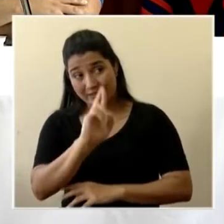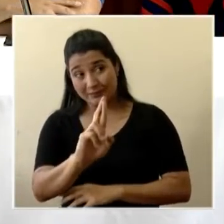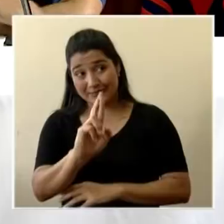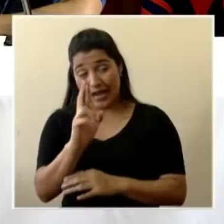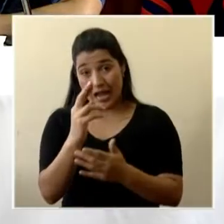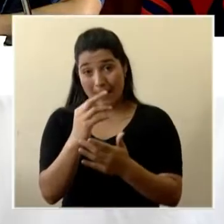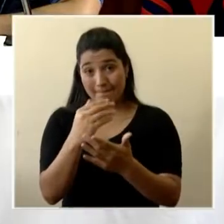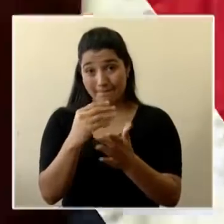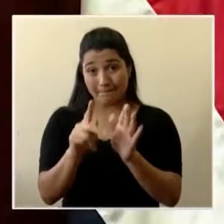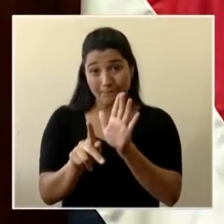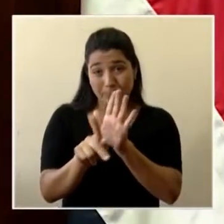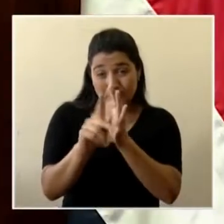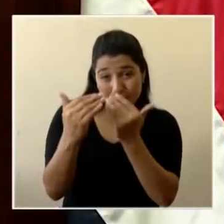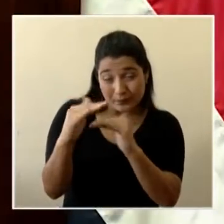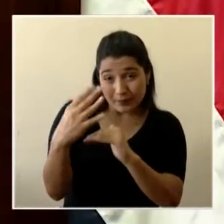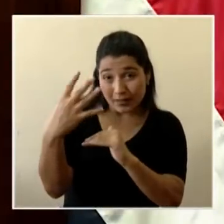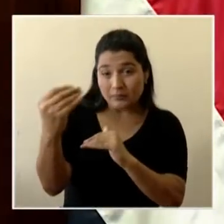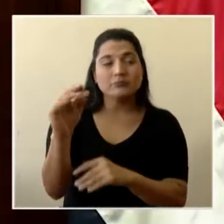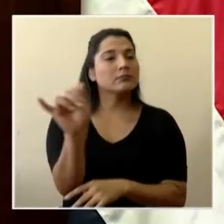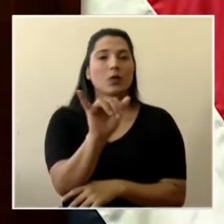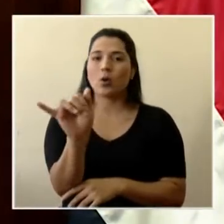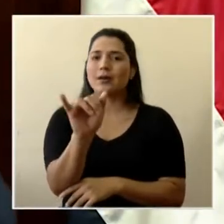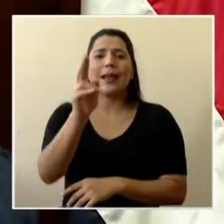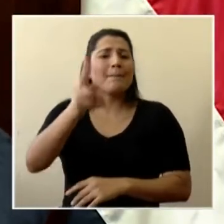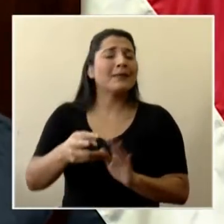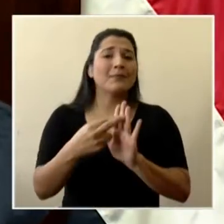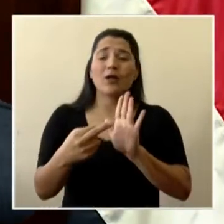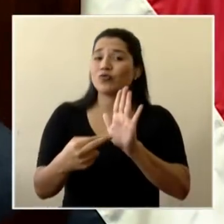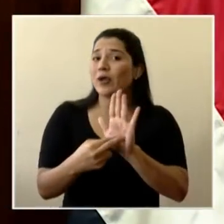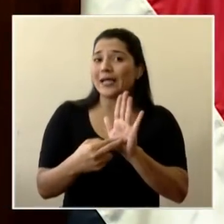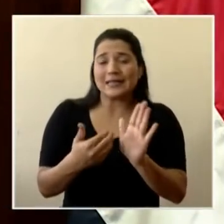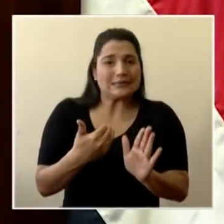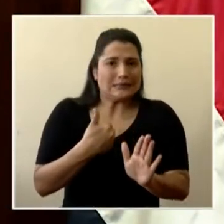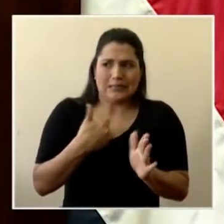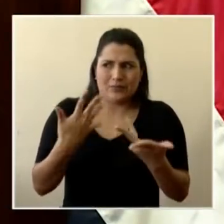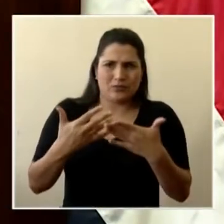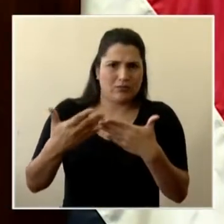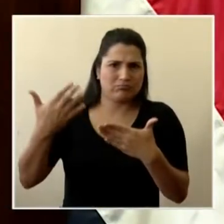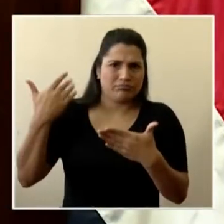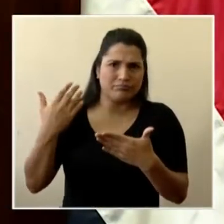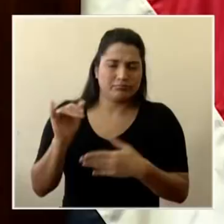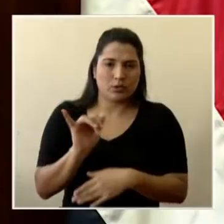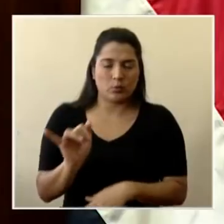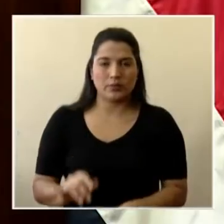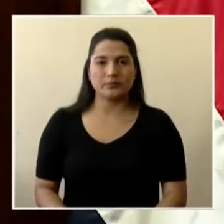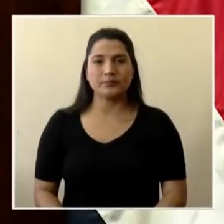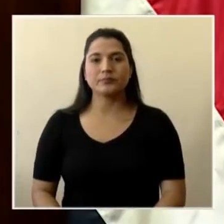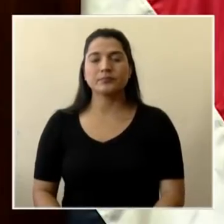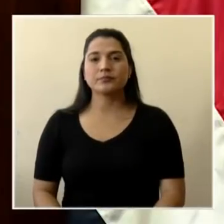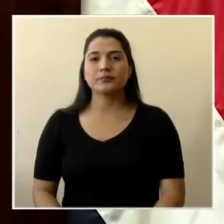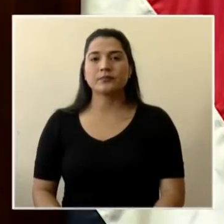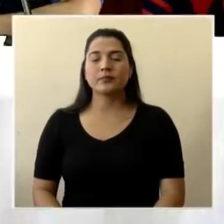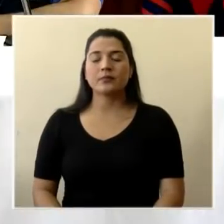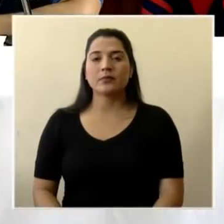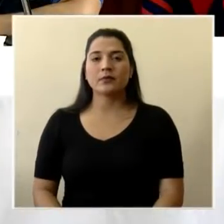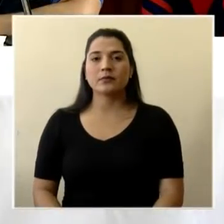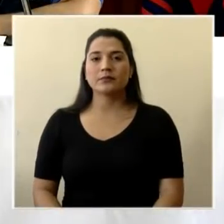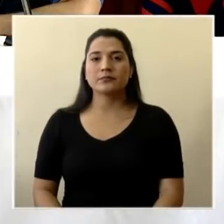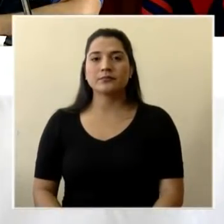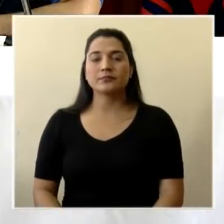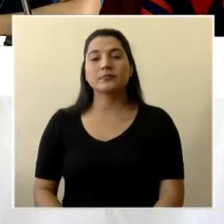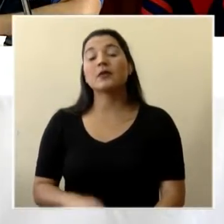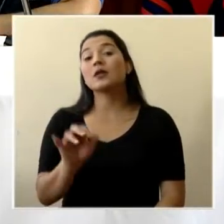vehicular. Sí, igual deben acogerse. Son las mismas reglas que se han mantenido habitualmente. Ok. En